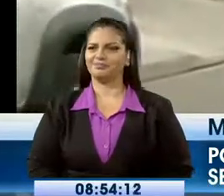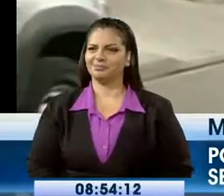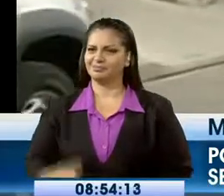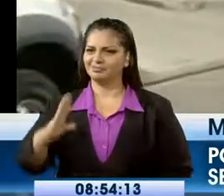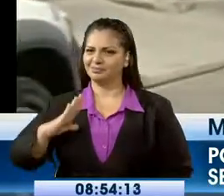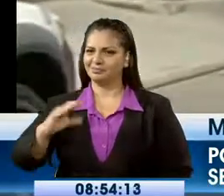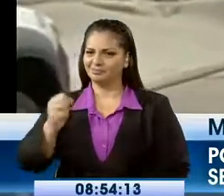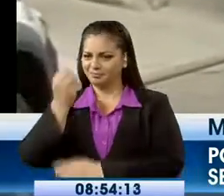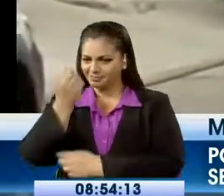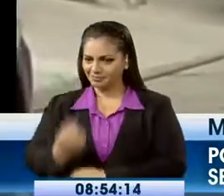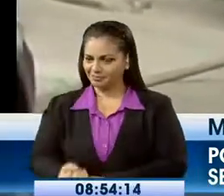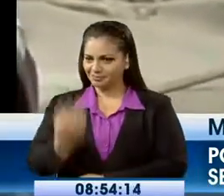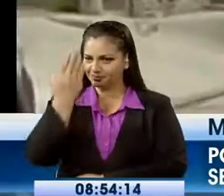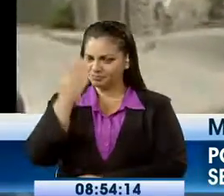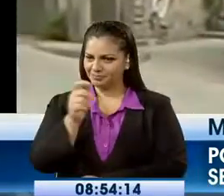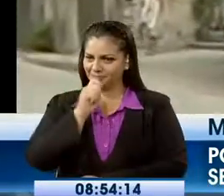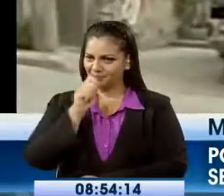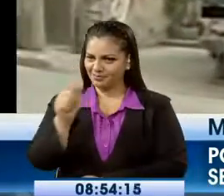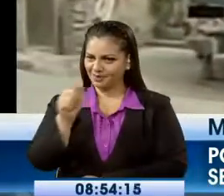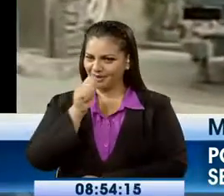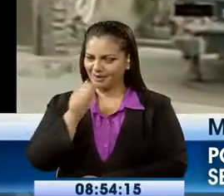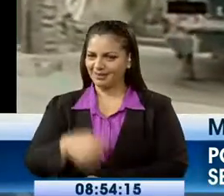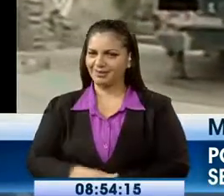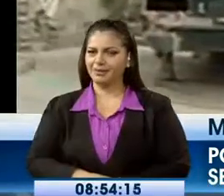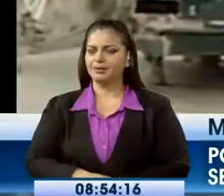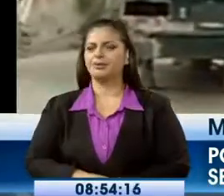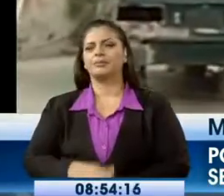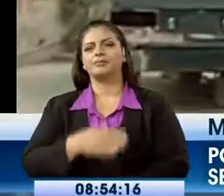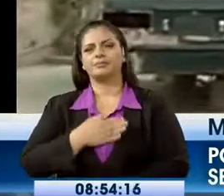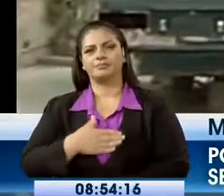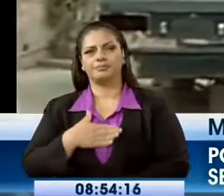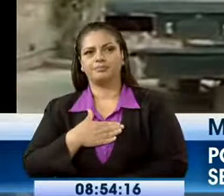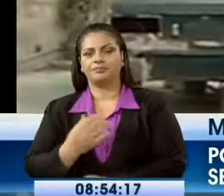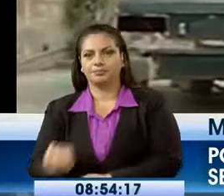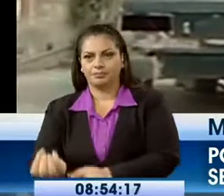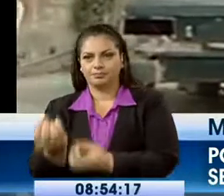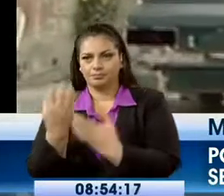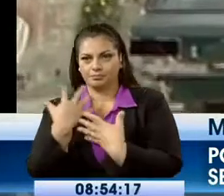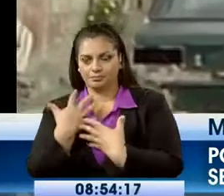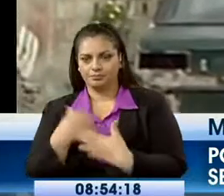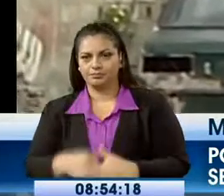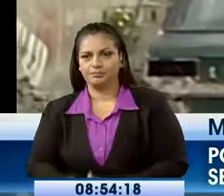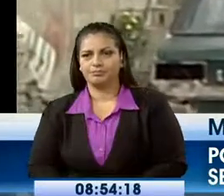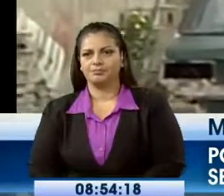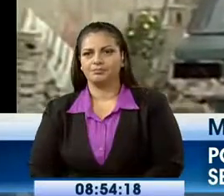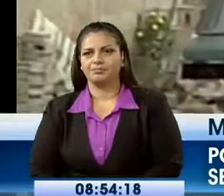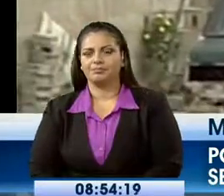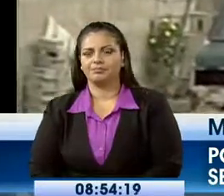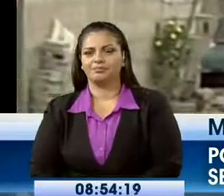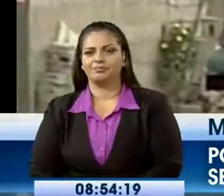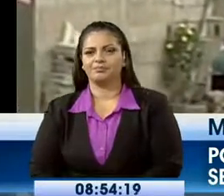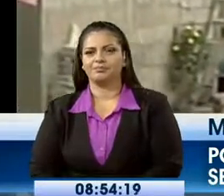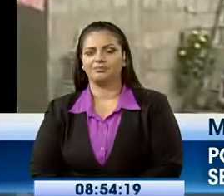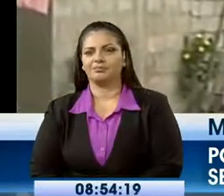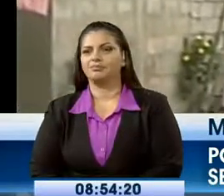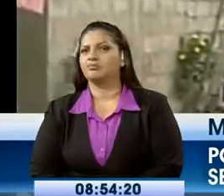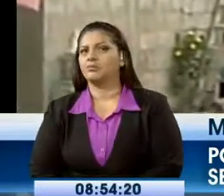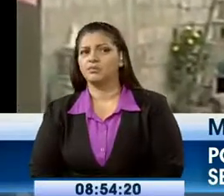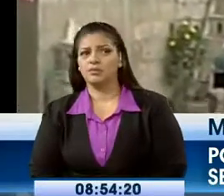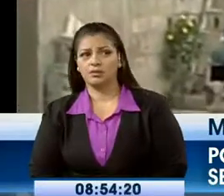días. Con usted vamos a hablar. Ay, cuéntenos. Usted me dijo, gracias por lo de mi amor, usted me dijo que aquí